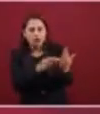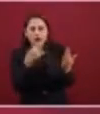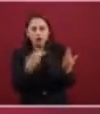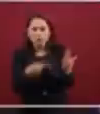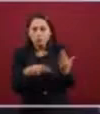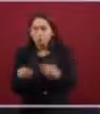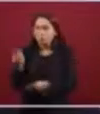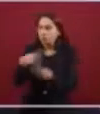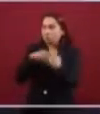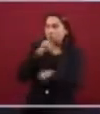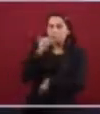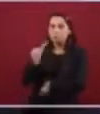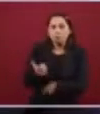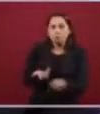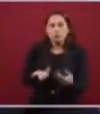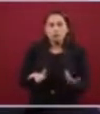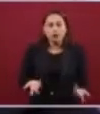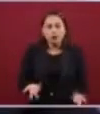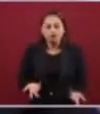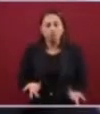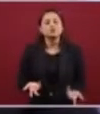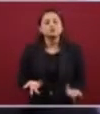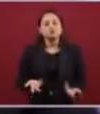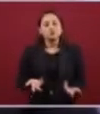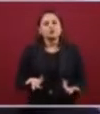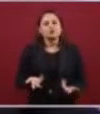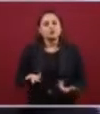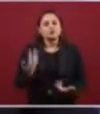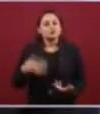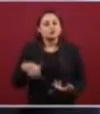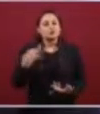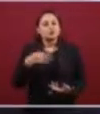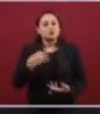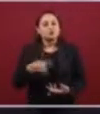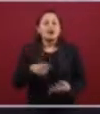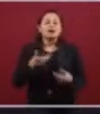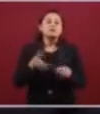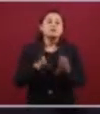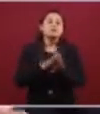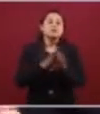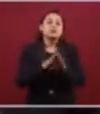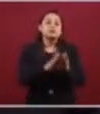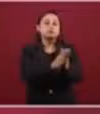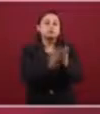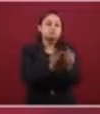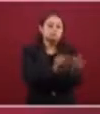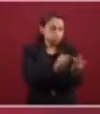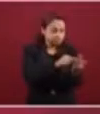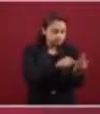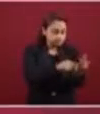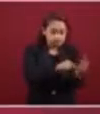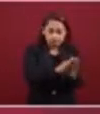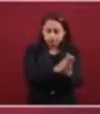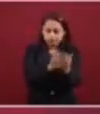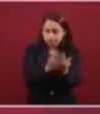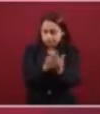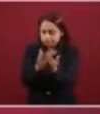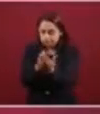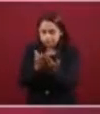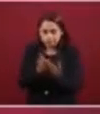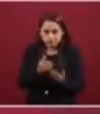tarea de investigar, de checar expediente laboral por expediente, y